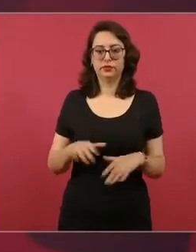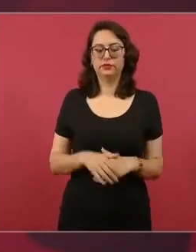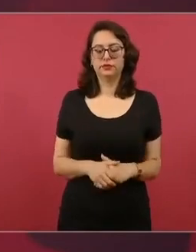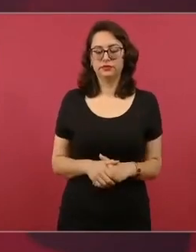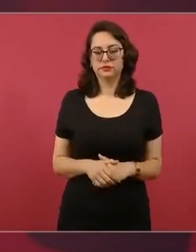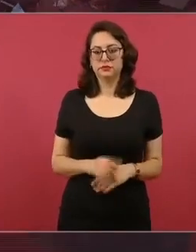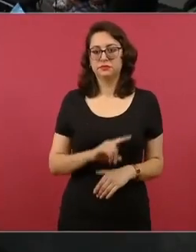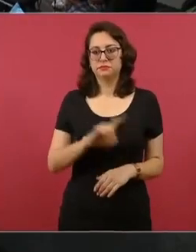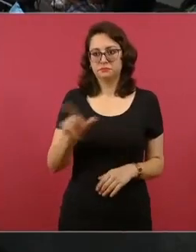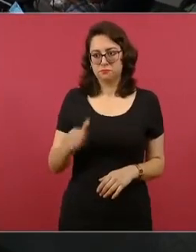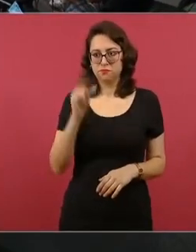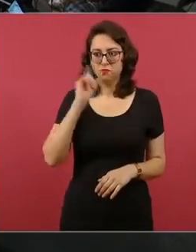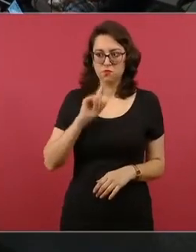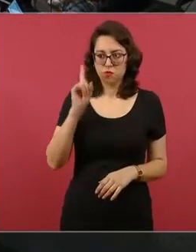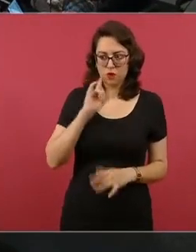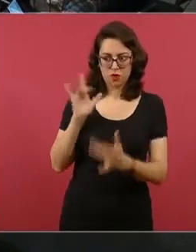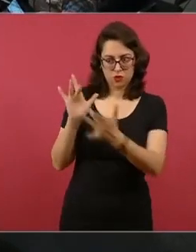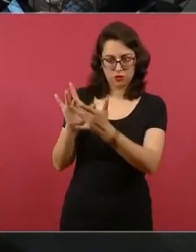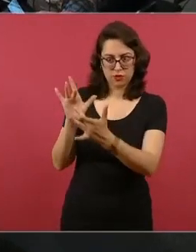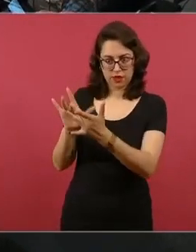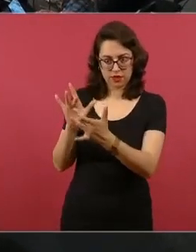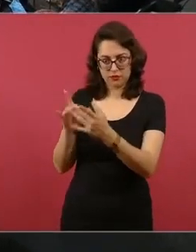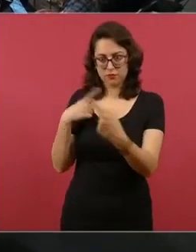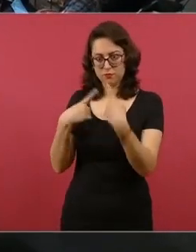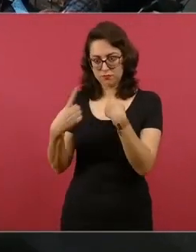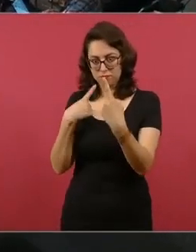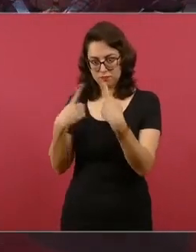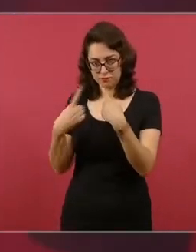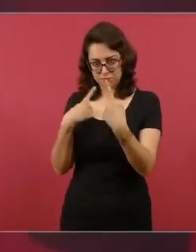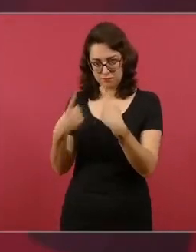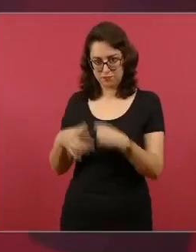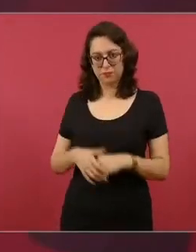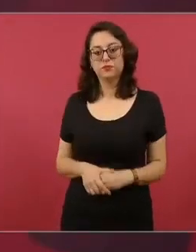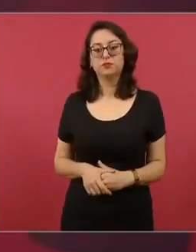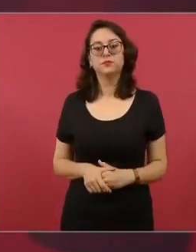ti. Es un asunto